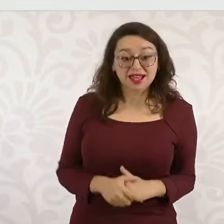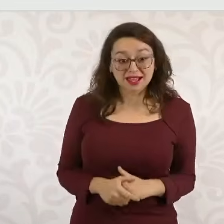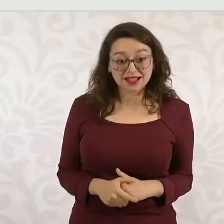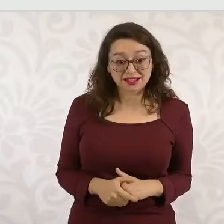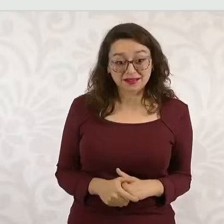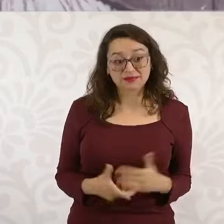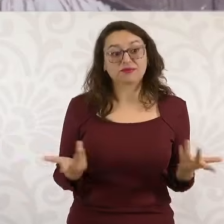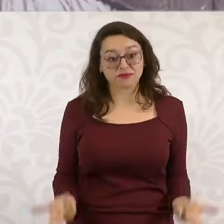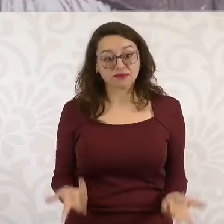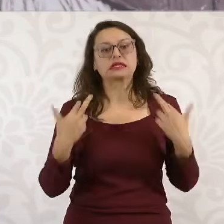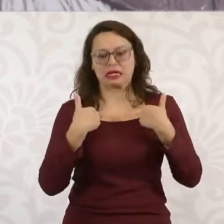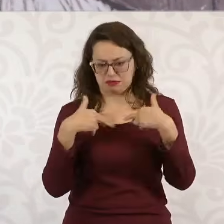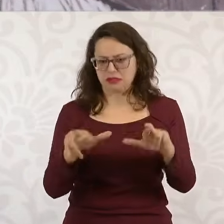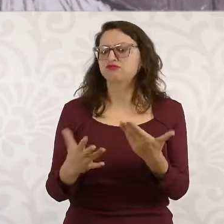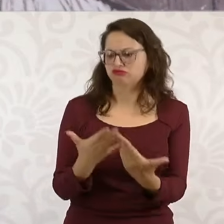proporcional,